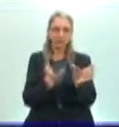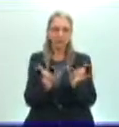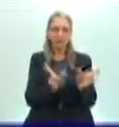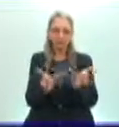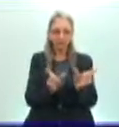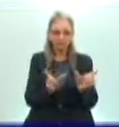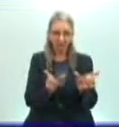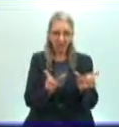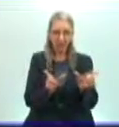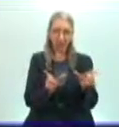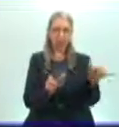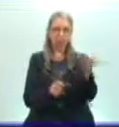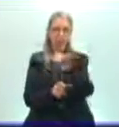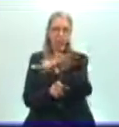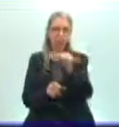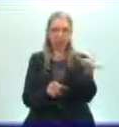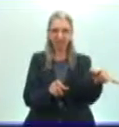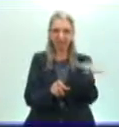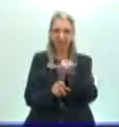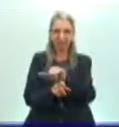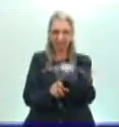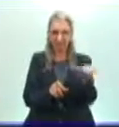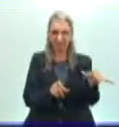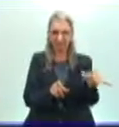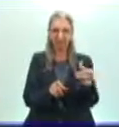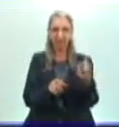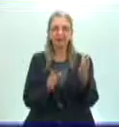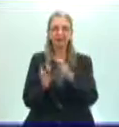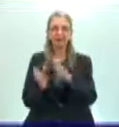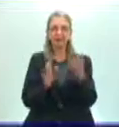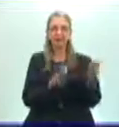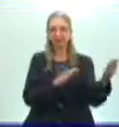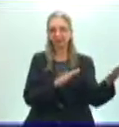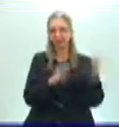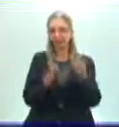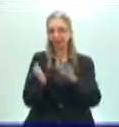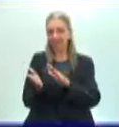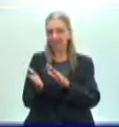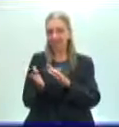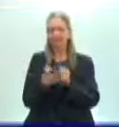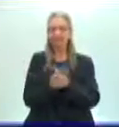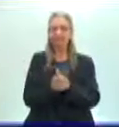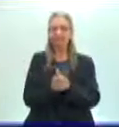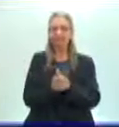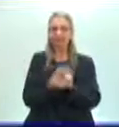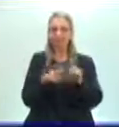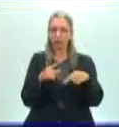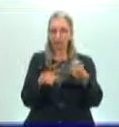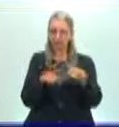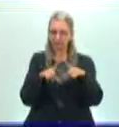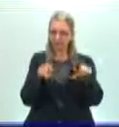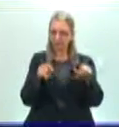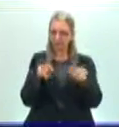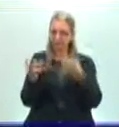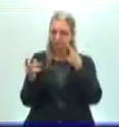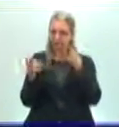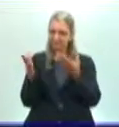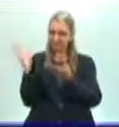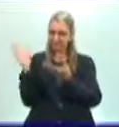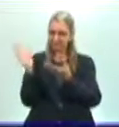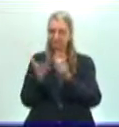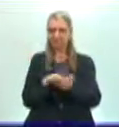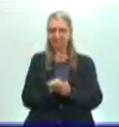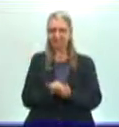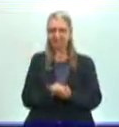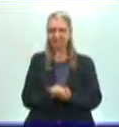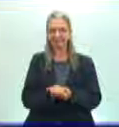demostrar la igualdad de razones entre lados, como es el caso que tenemos. Vamos entonces a la siguiente diapo y vamos a ver cómo enfrentarnos a este